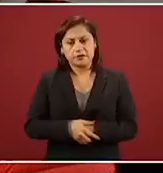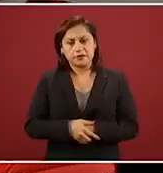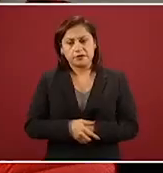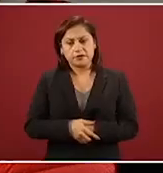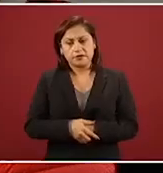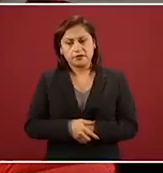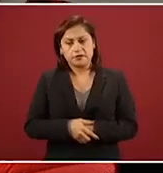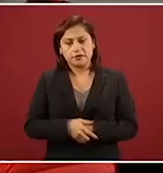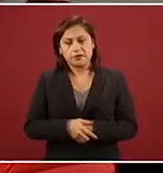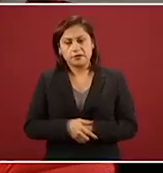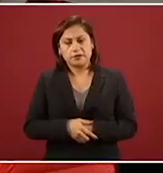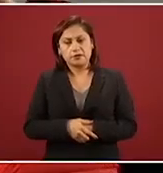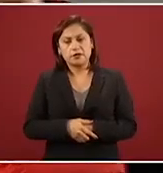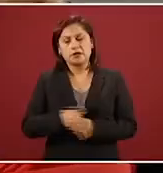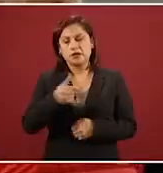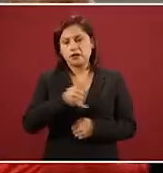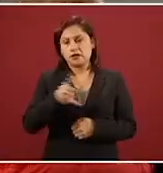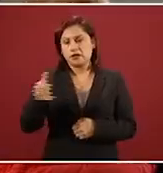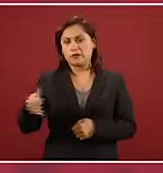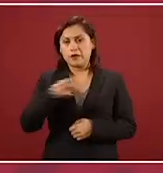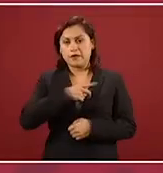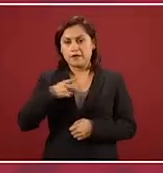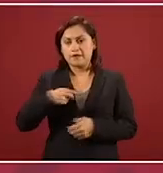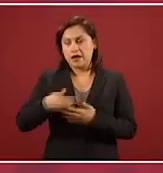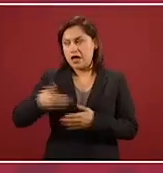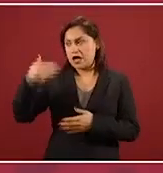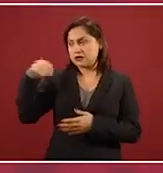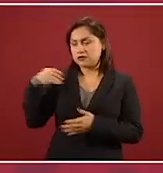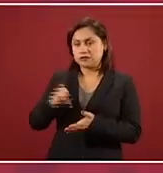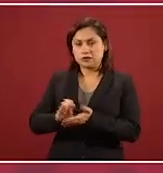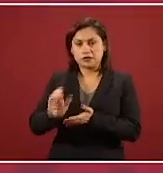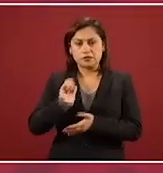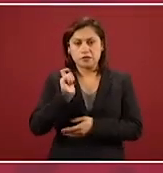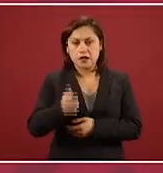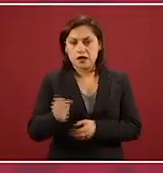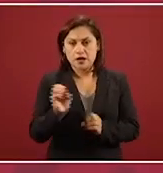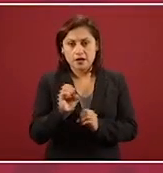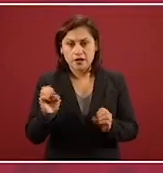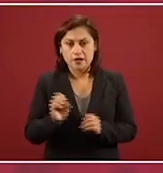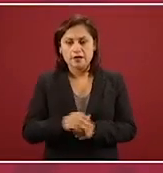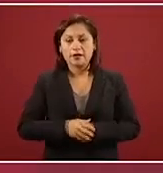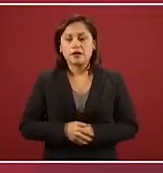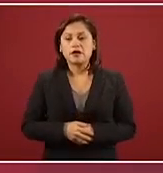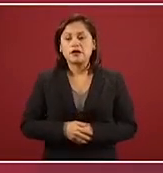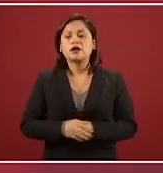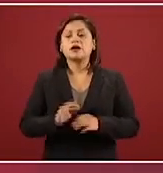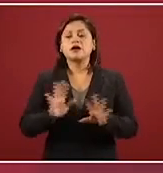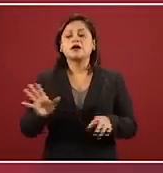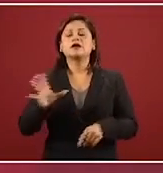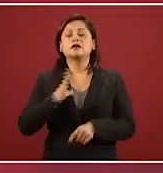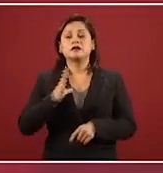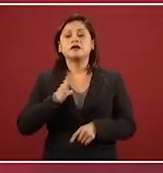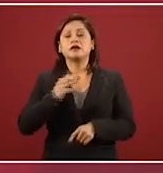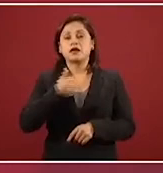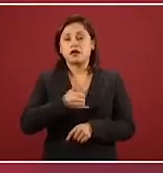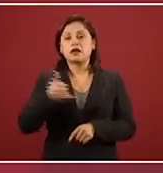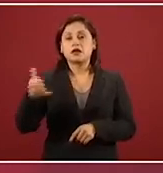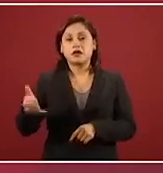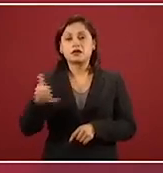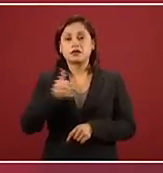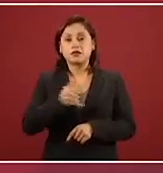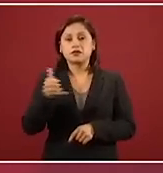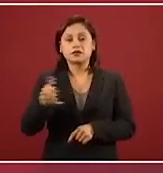los rezagos de pago de los trabajadores, decirles que el índice de cartera se mantiene estable en un